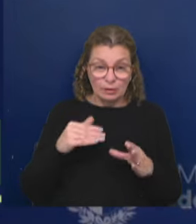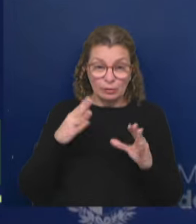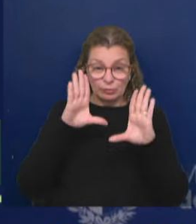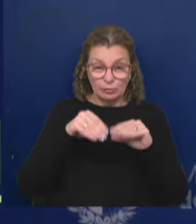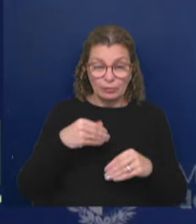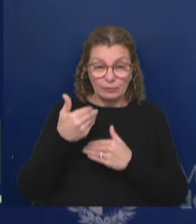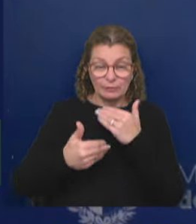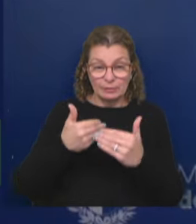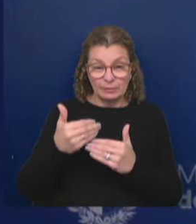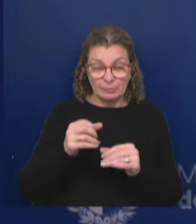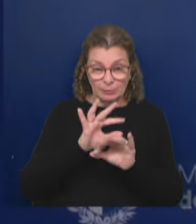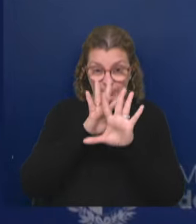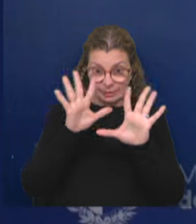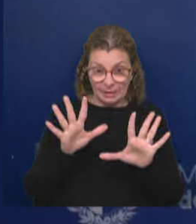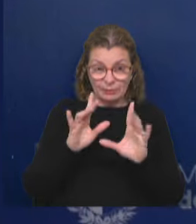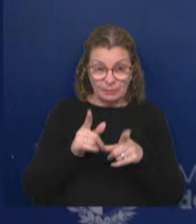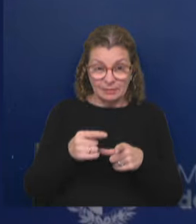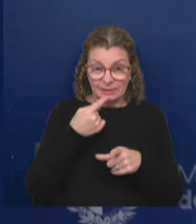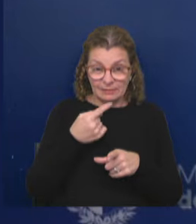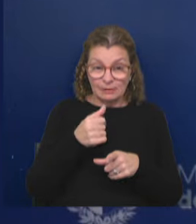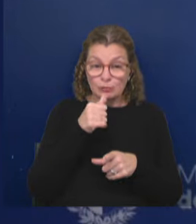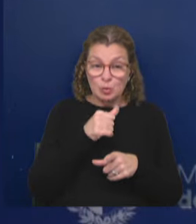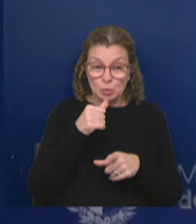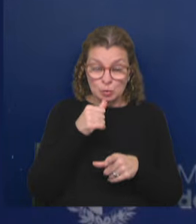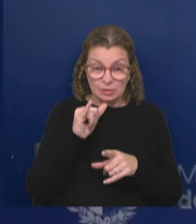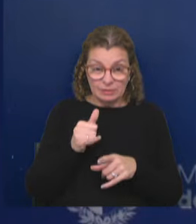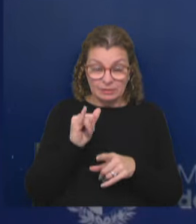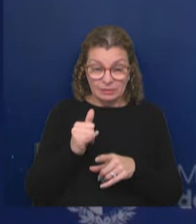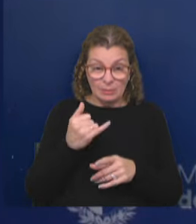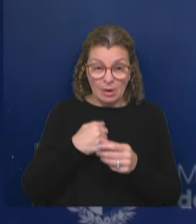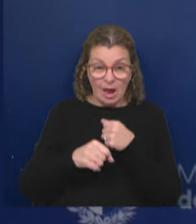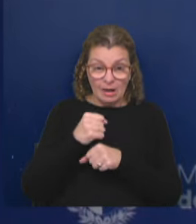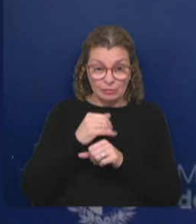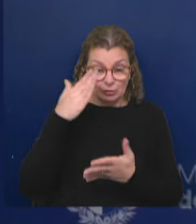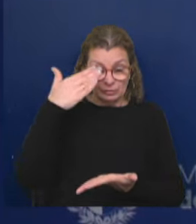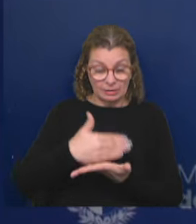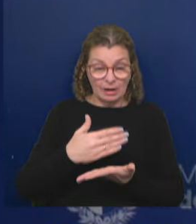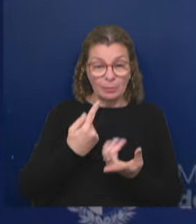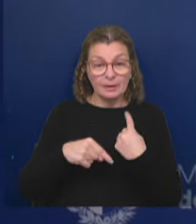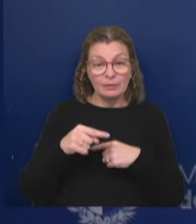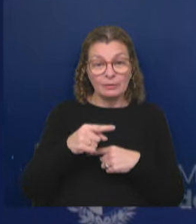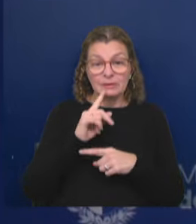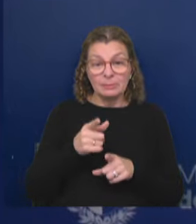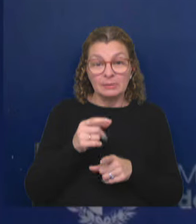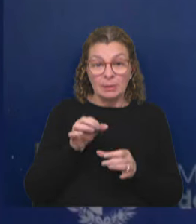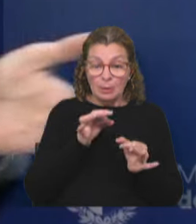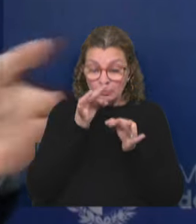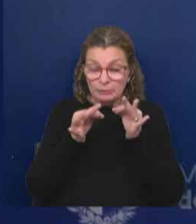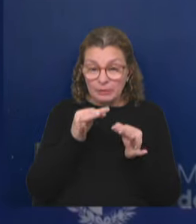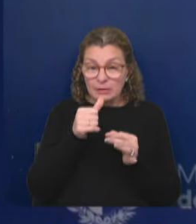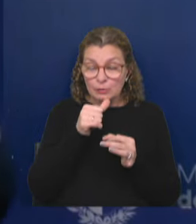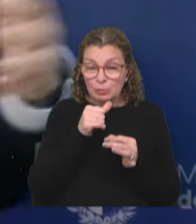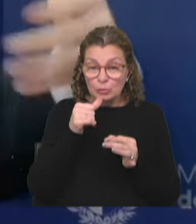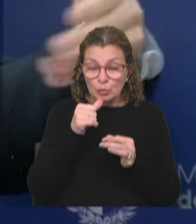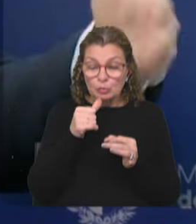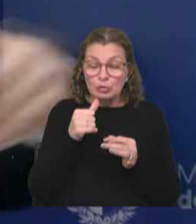evolucionando. Es como los esclarecimientos también que tenemos de los homicidios, ¿no? Una cosa es año cerrado, pero después este año nosotros seguimos esclareciendo homicidios de años